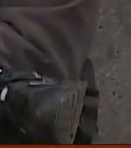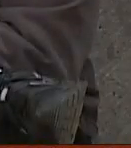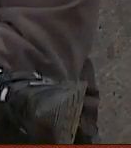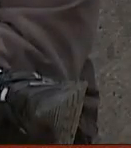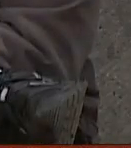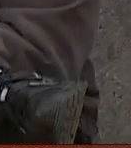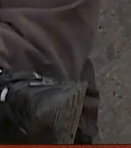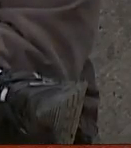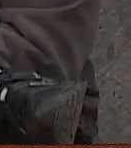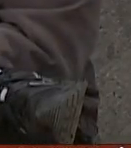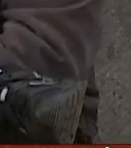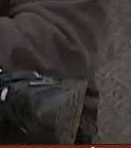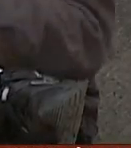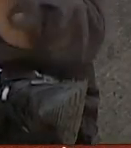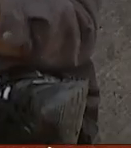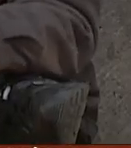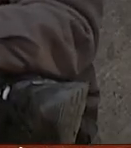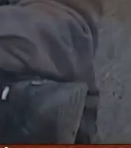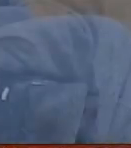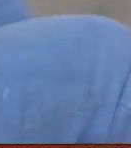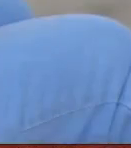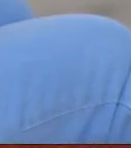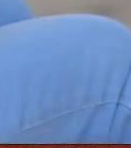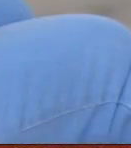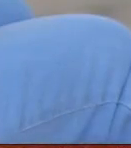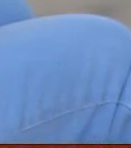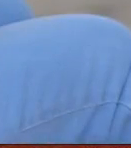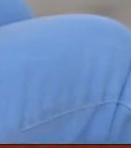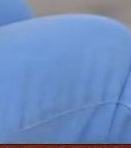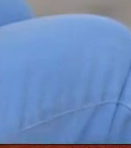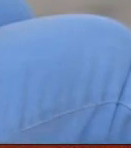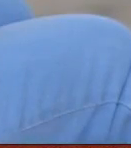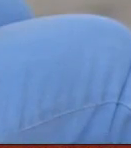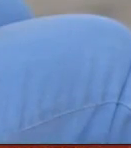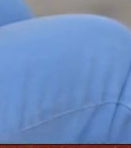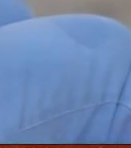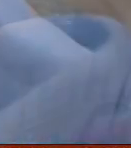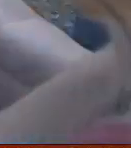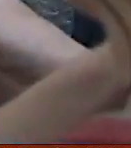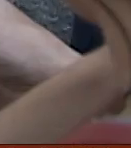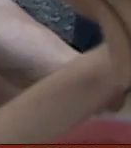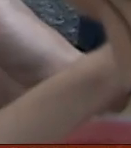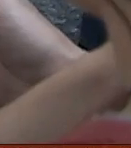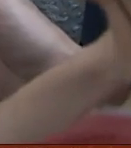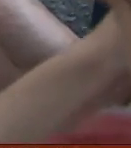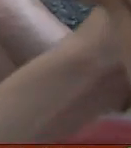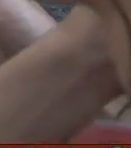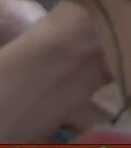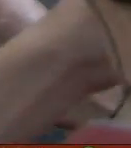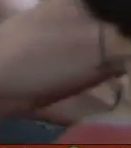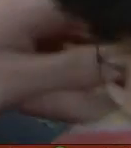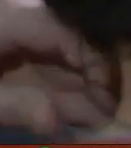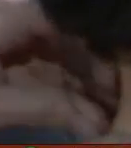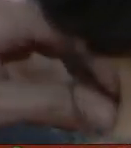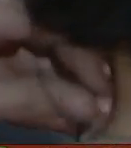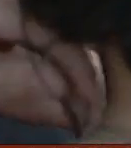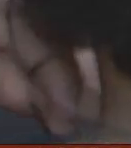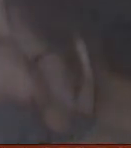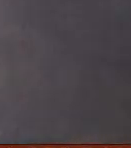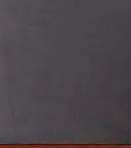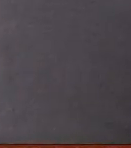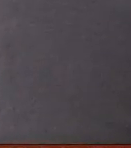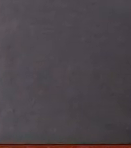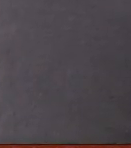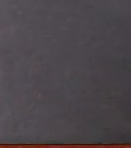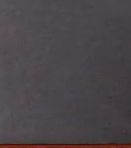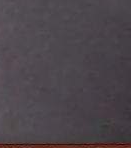población mundial es adicta a Internet. Esta cifra se encuentra en niveles parecidos a otras adicciones como el